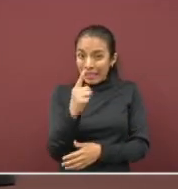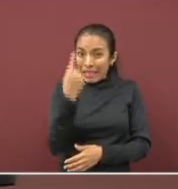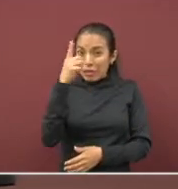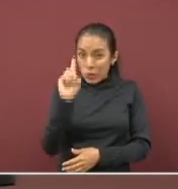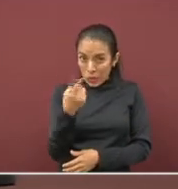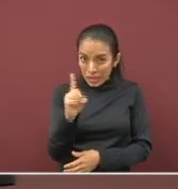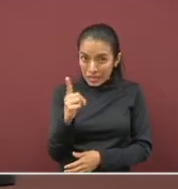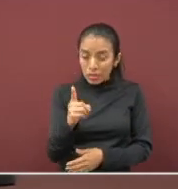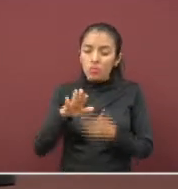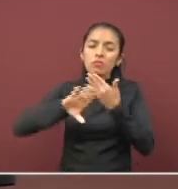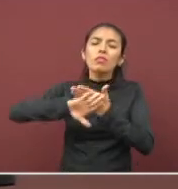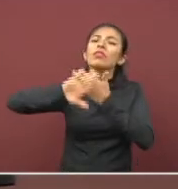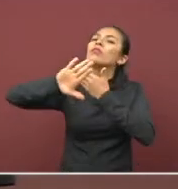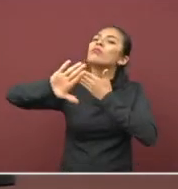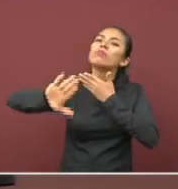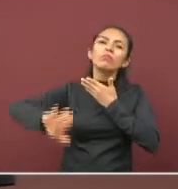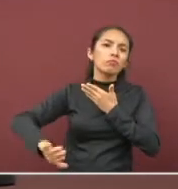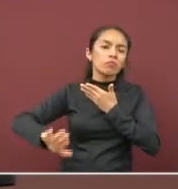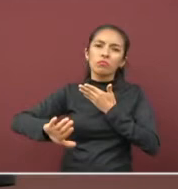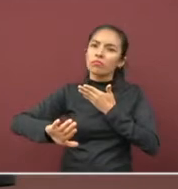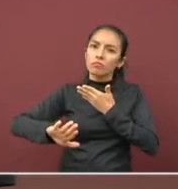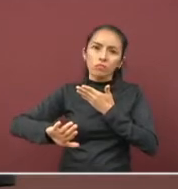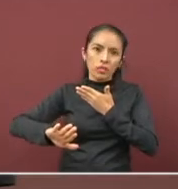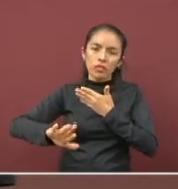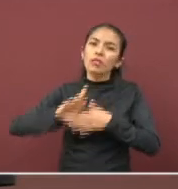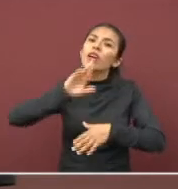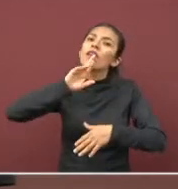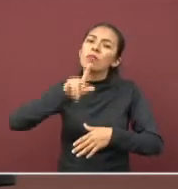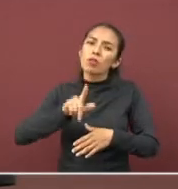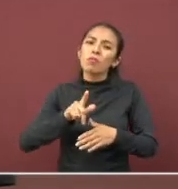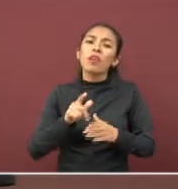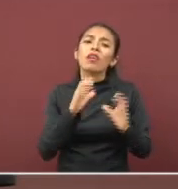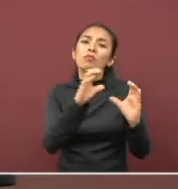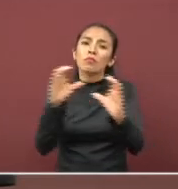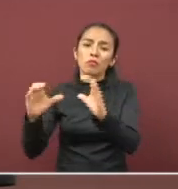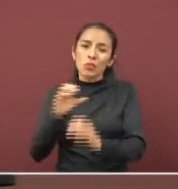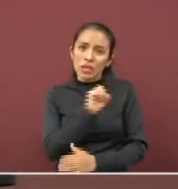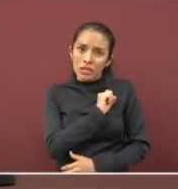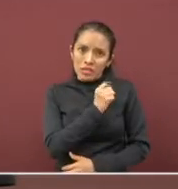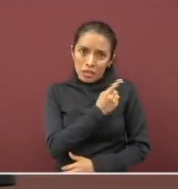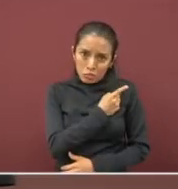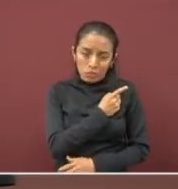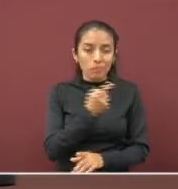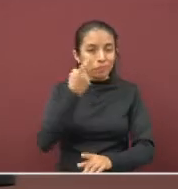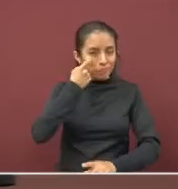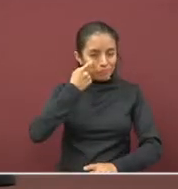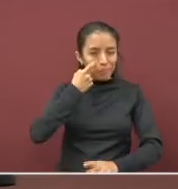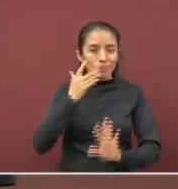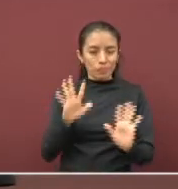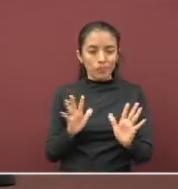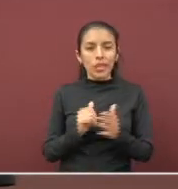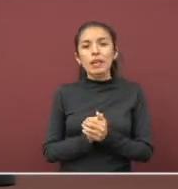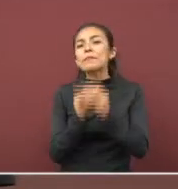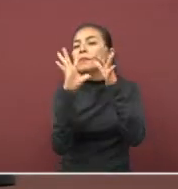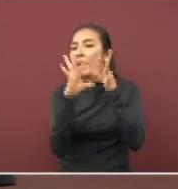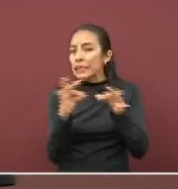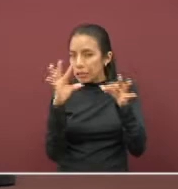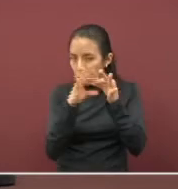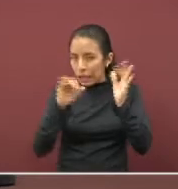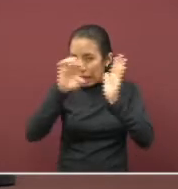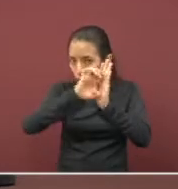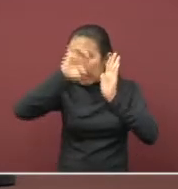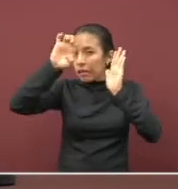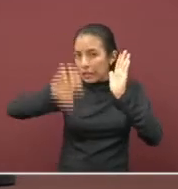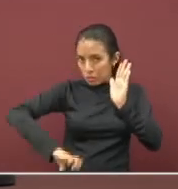comprometan la seguridad de su salud bien ustedes quiero comentarles un claro ejemplo